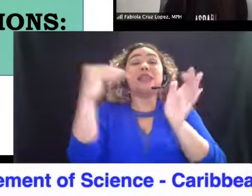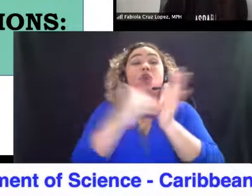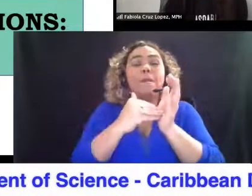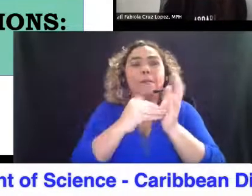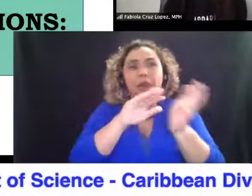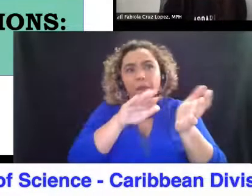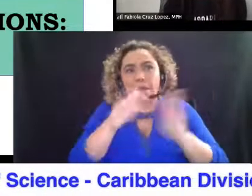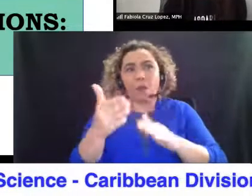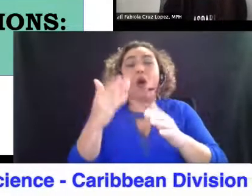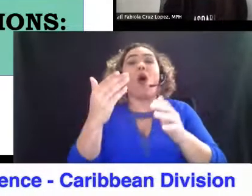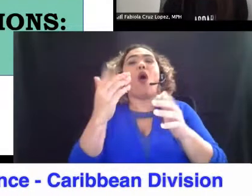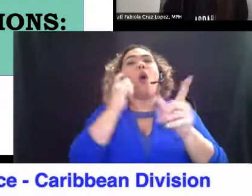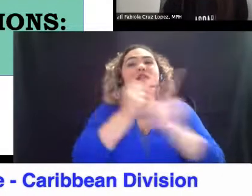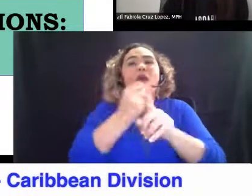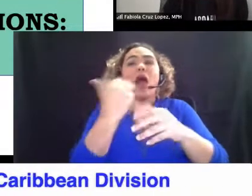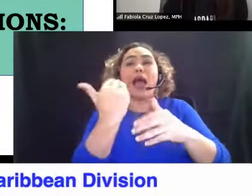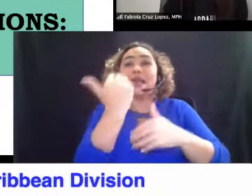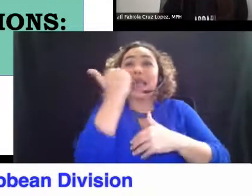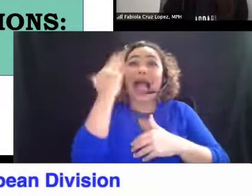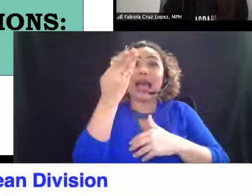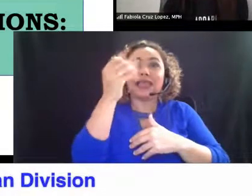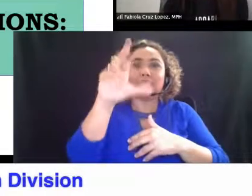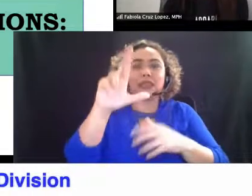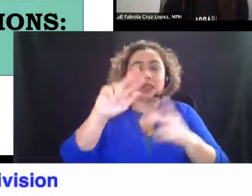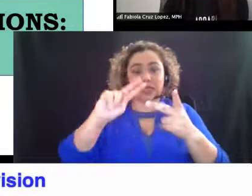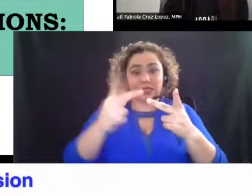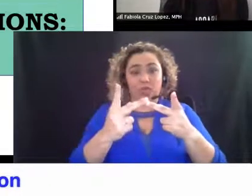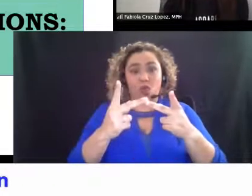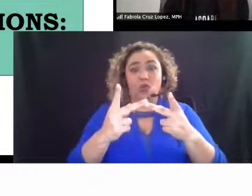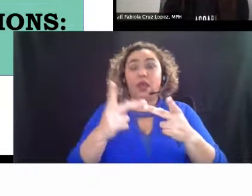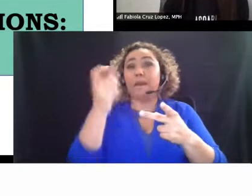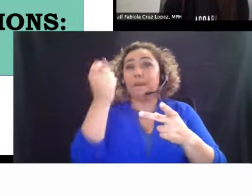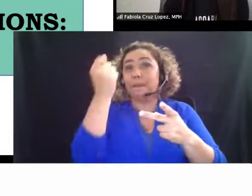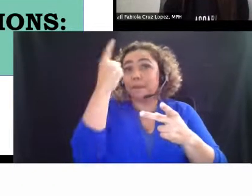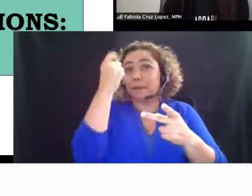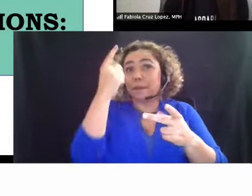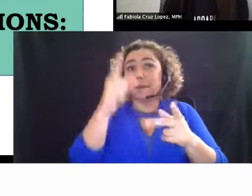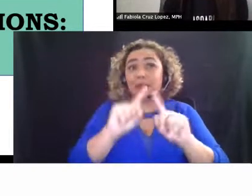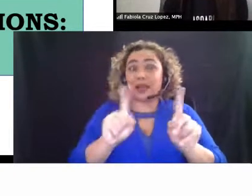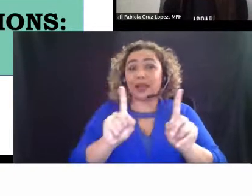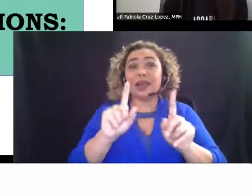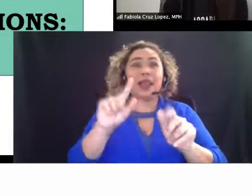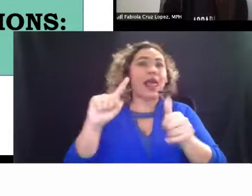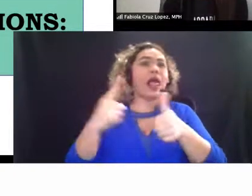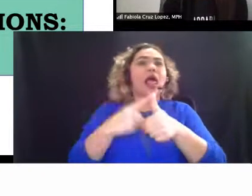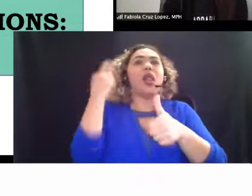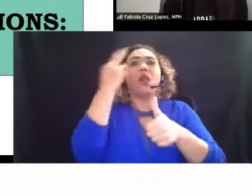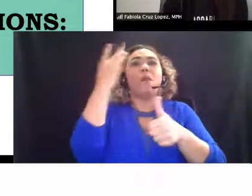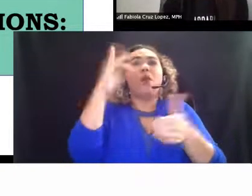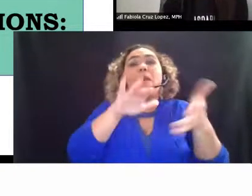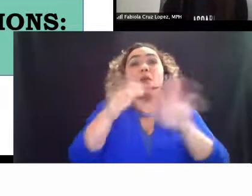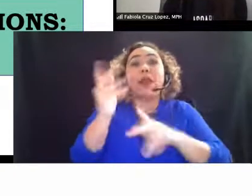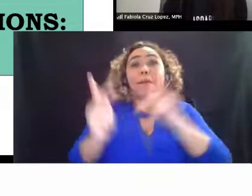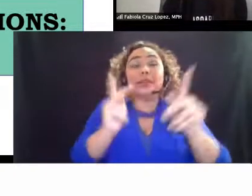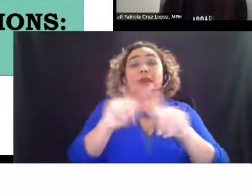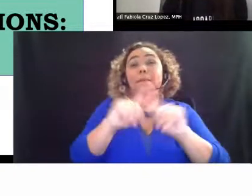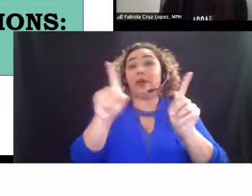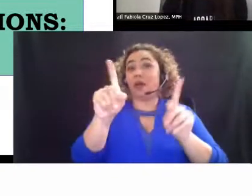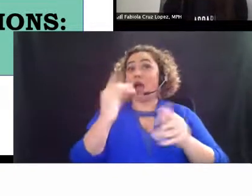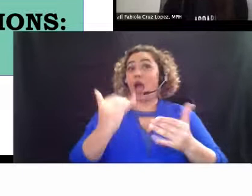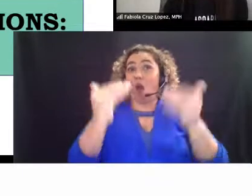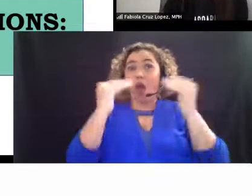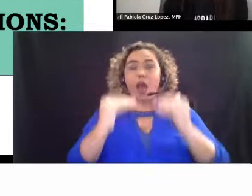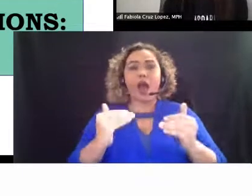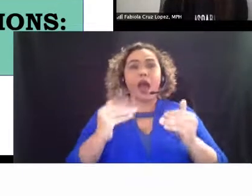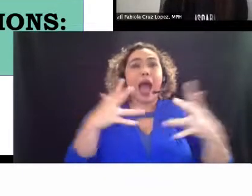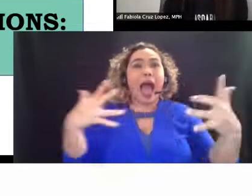que el cáncer, que ya quedaría en la segunda posición, ¿verdad? De las principales causas de muerte. Luego entonces vienen